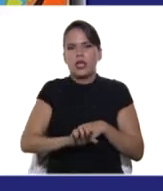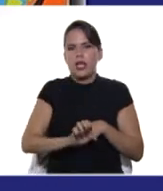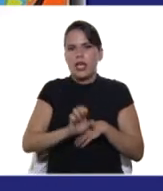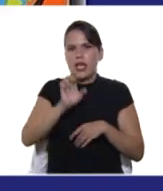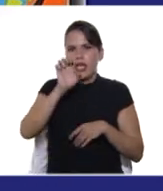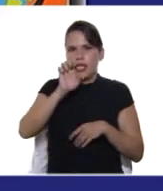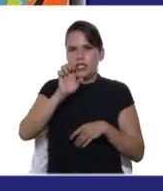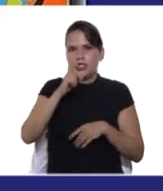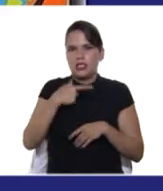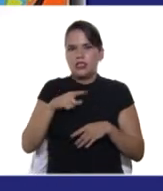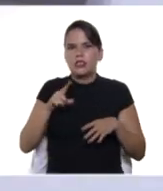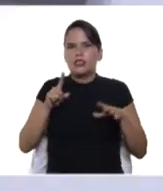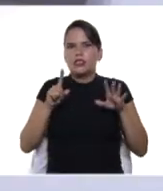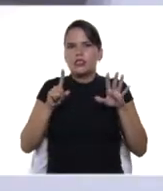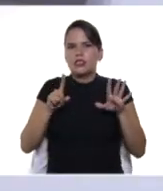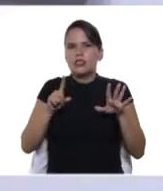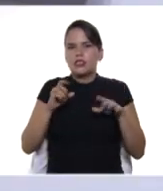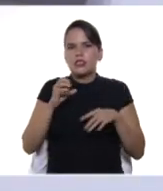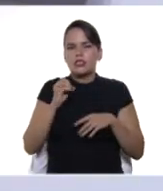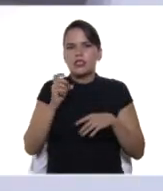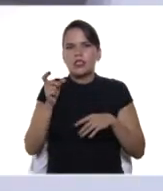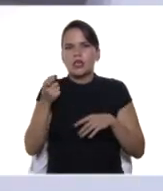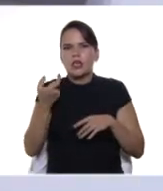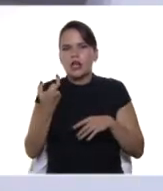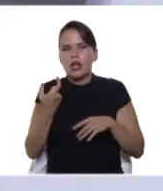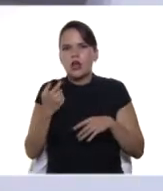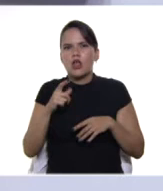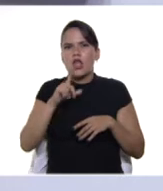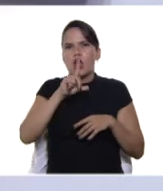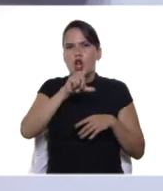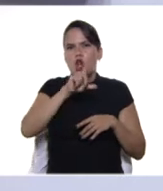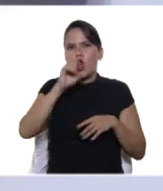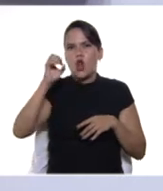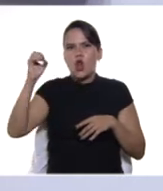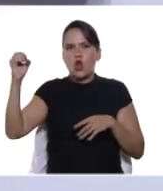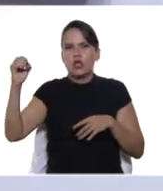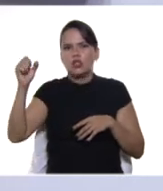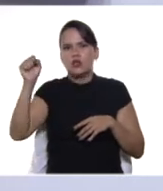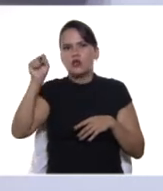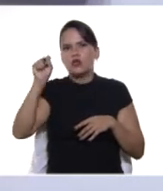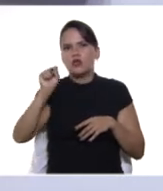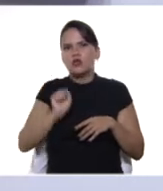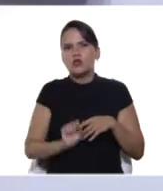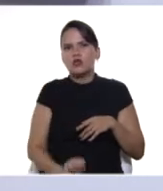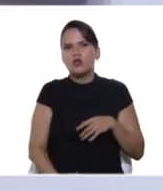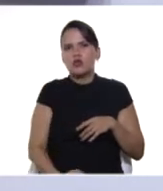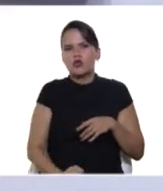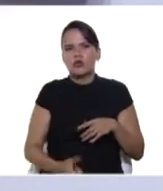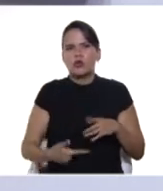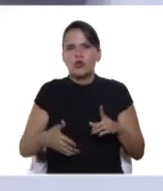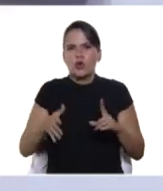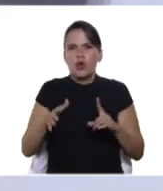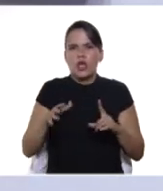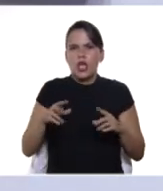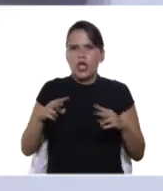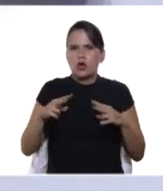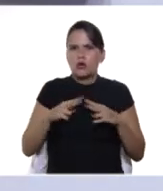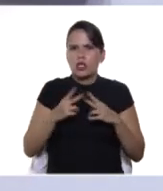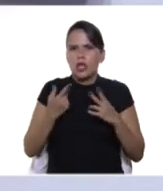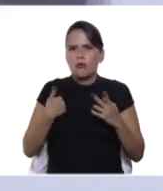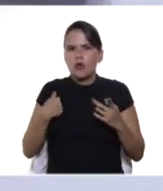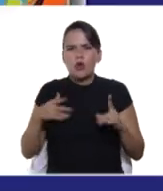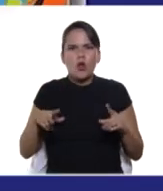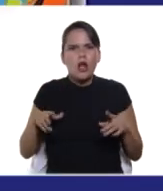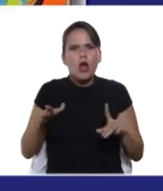sur. Utilizando estos principios, nos encontramos con las coordenadas de la República Bolivariana de